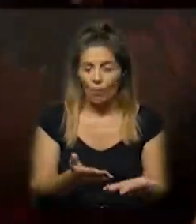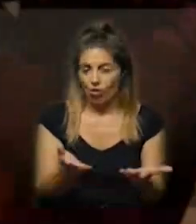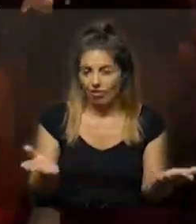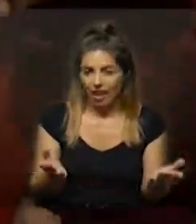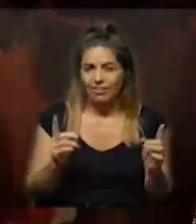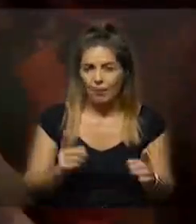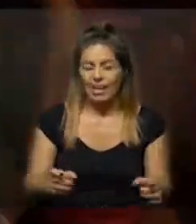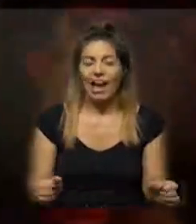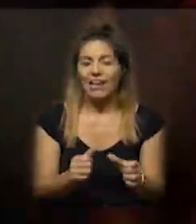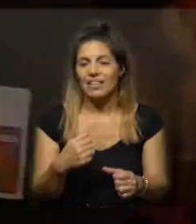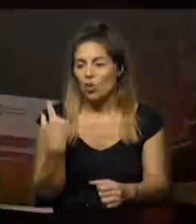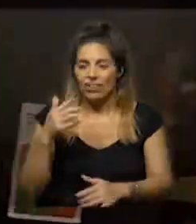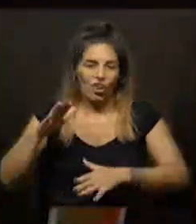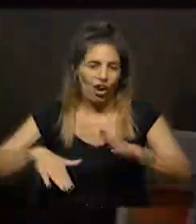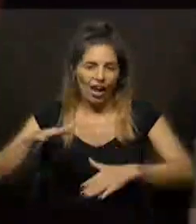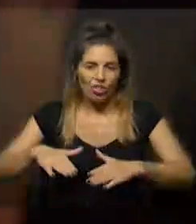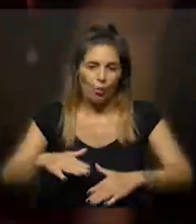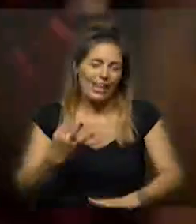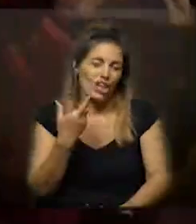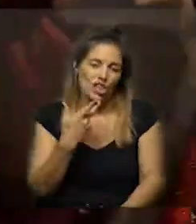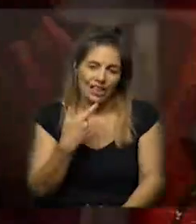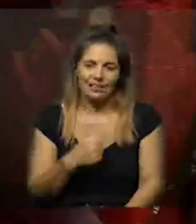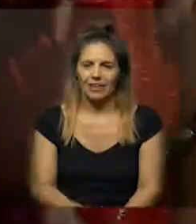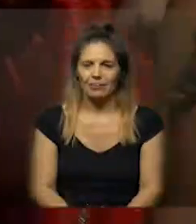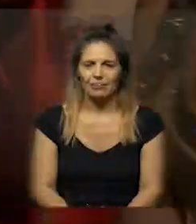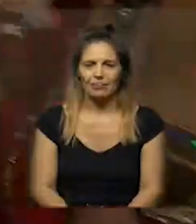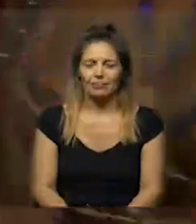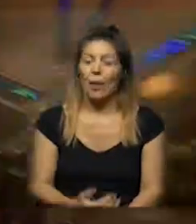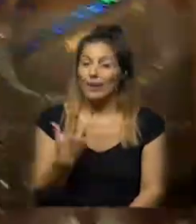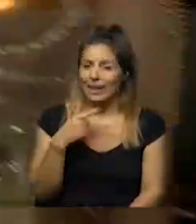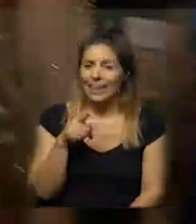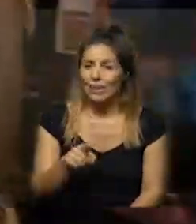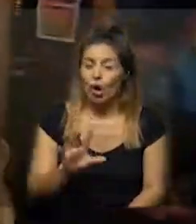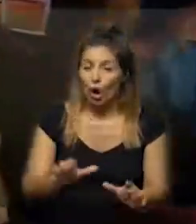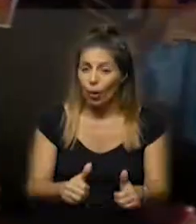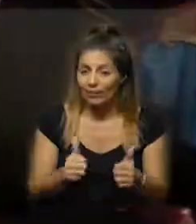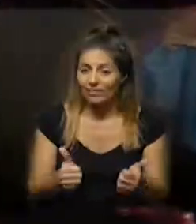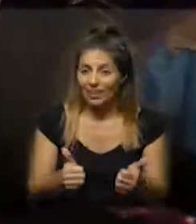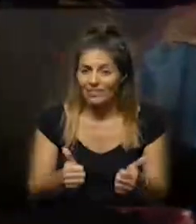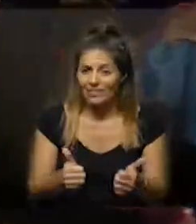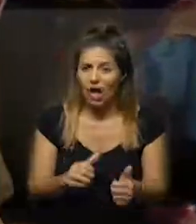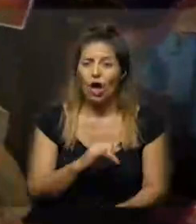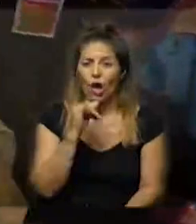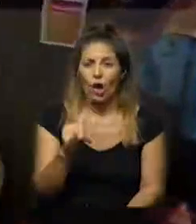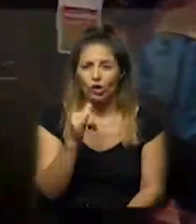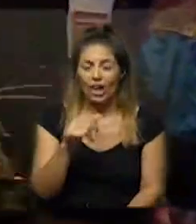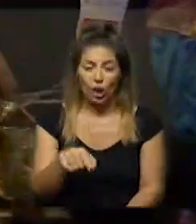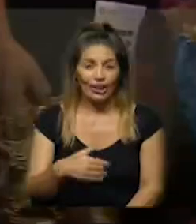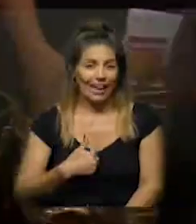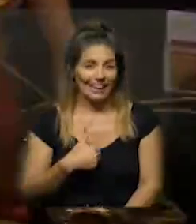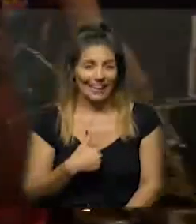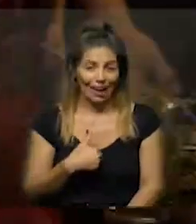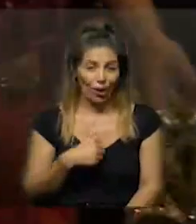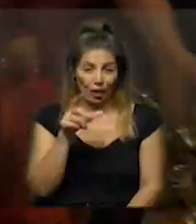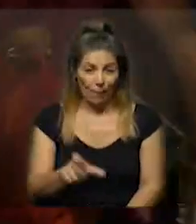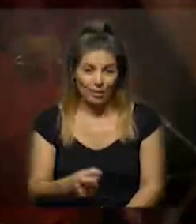a hacer nuestro candombe, que es lo que nos encanta hacer. Me encanta. Y vos, Vivi, ¿cómo estás? ¿Cómo estás? Contanos en este rol, porque la gente te